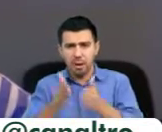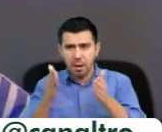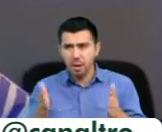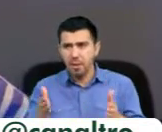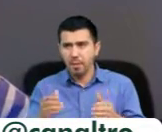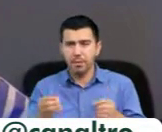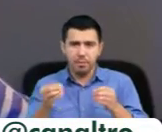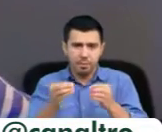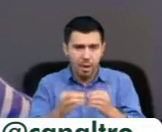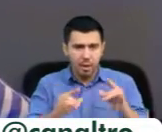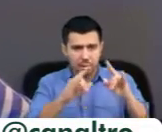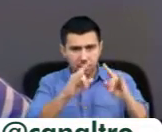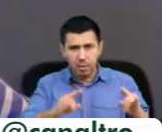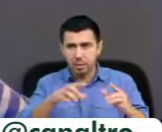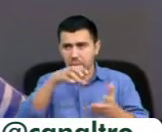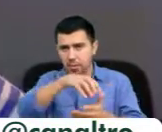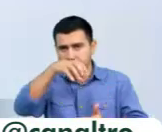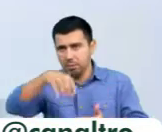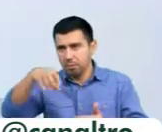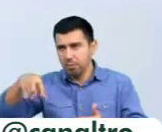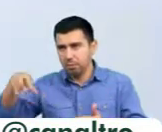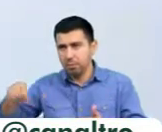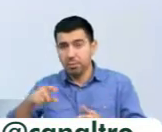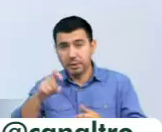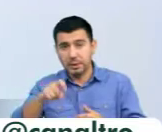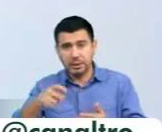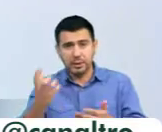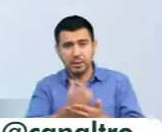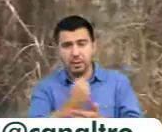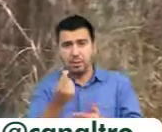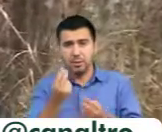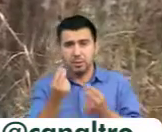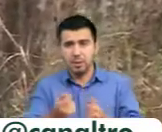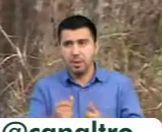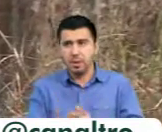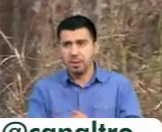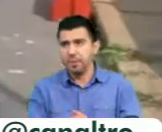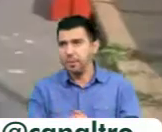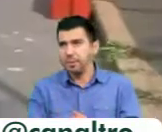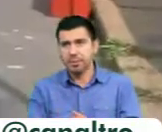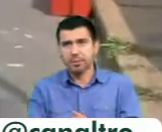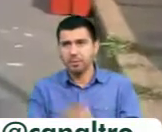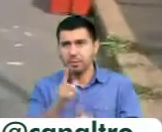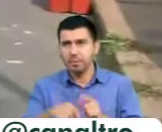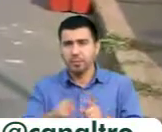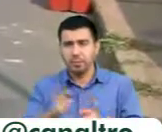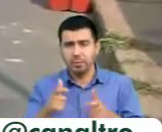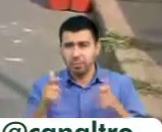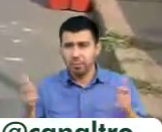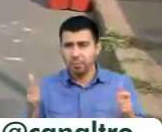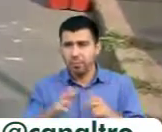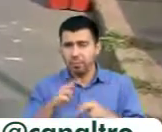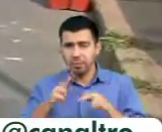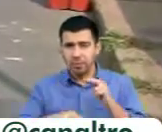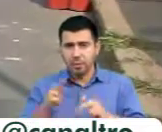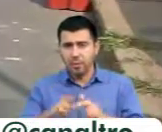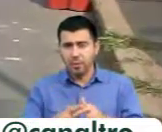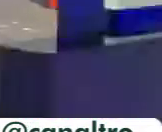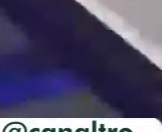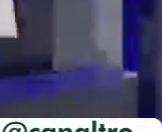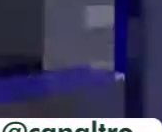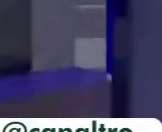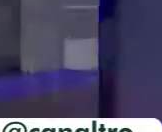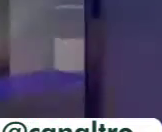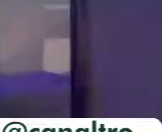casetas que permitan el recaudo mucho más rápido alrededor de un 20 por ciento es el atraso de algunas de las megaobras del departamento